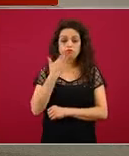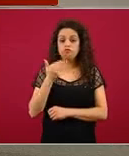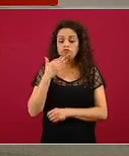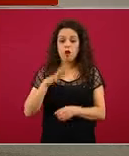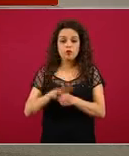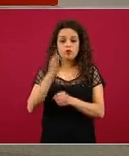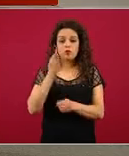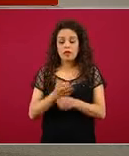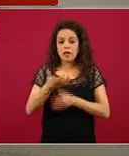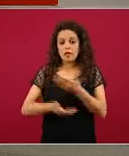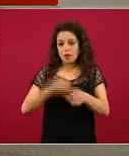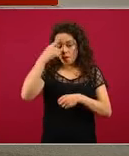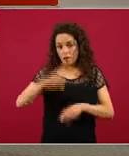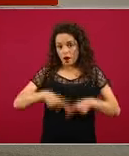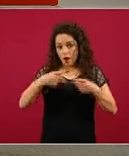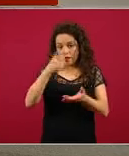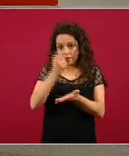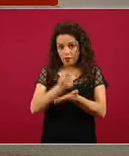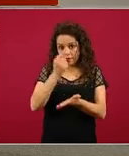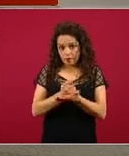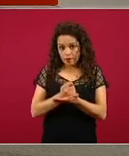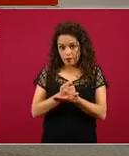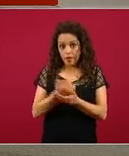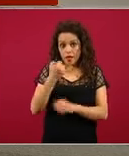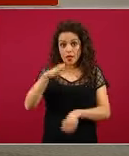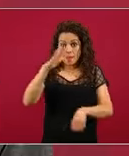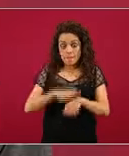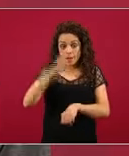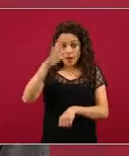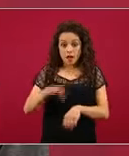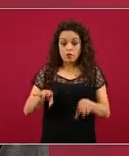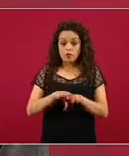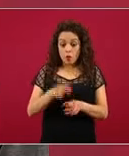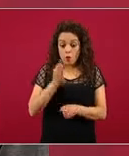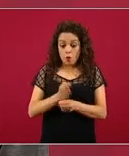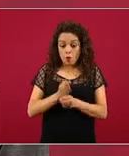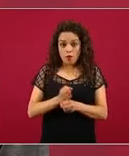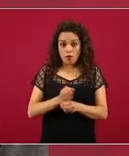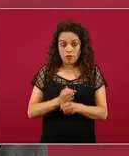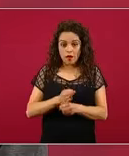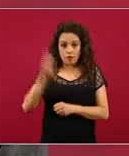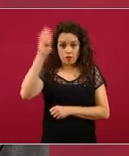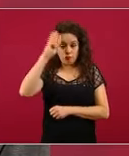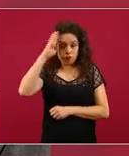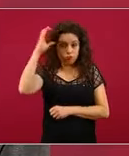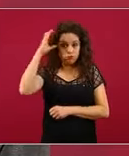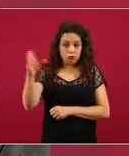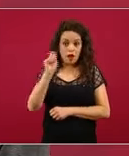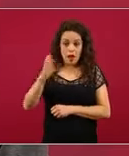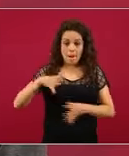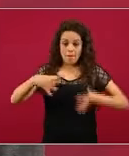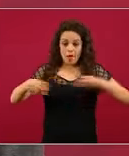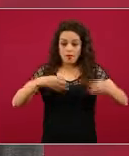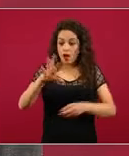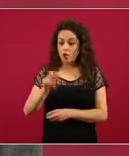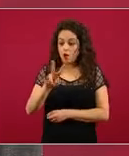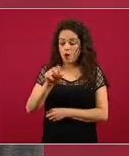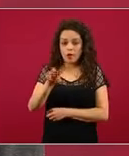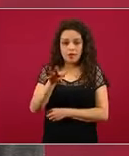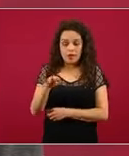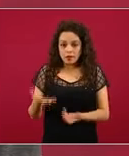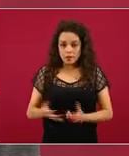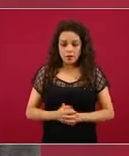pulmonar comparado con lo que se necesita ante un fenómeno masivo como es la pandemia de COVID-19. Previendo esto y